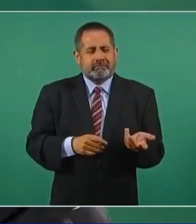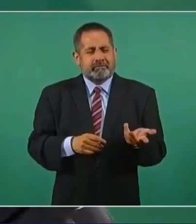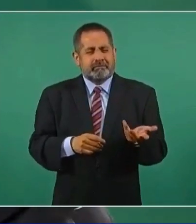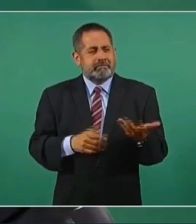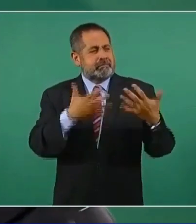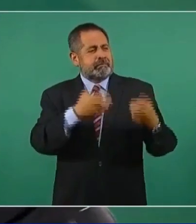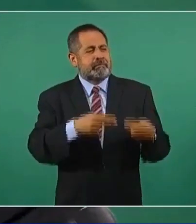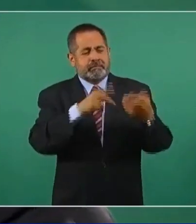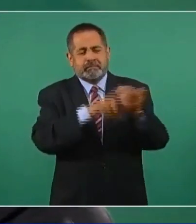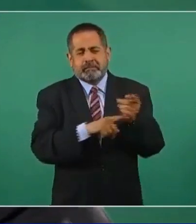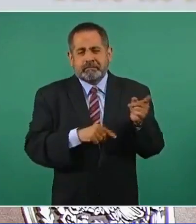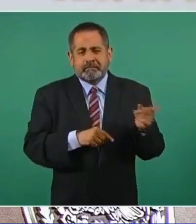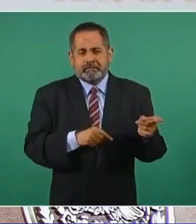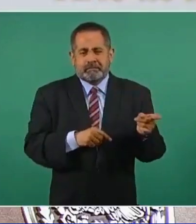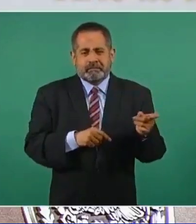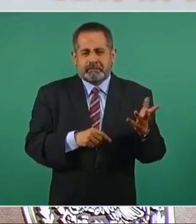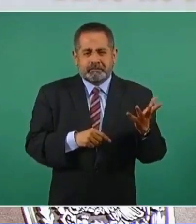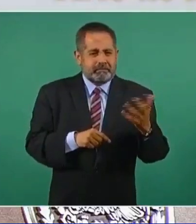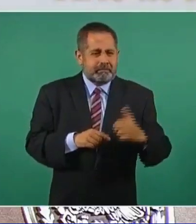una empresa